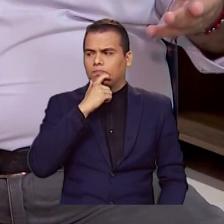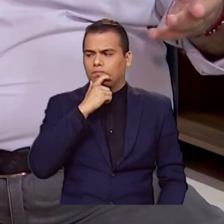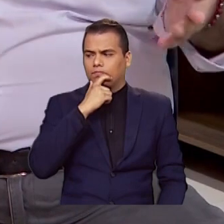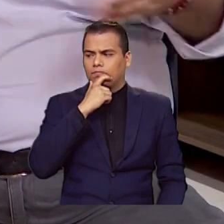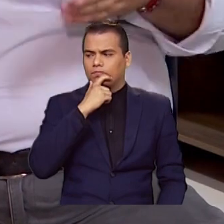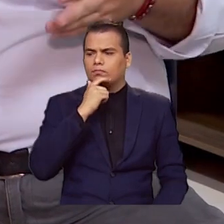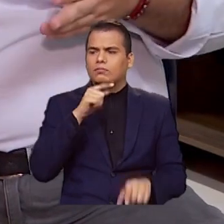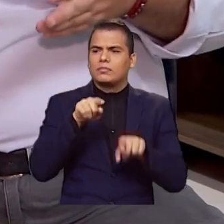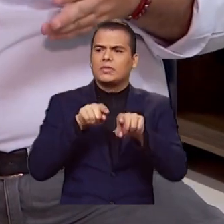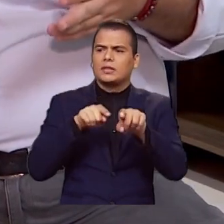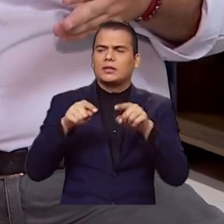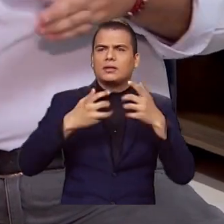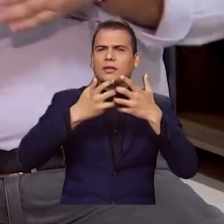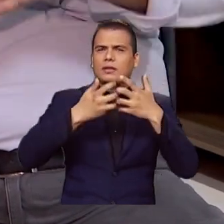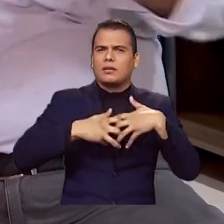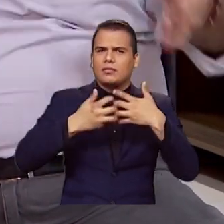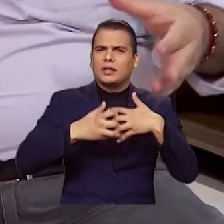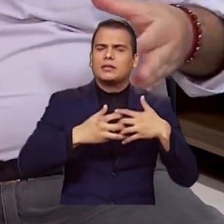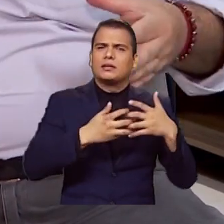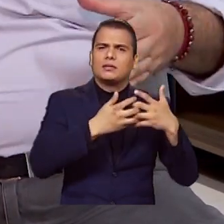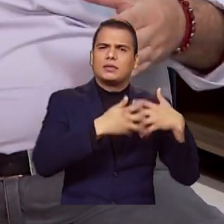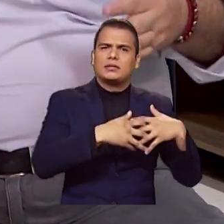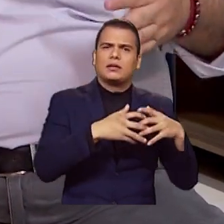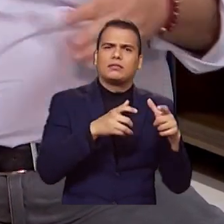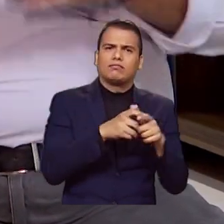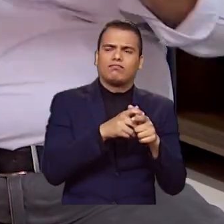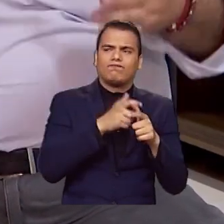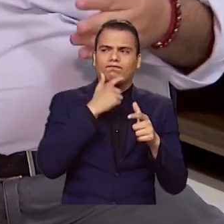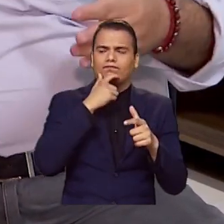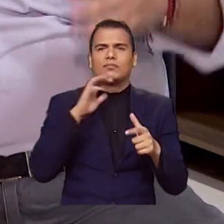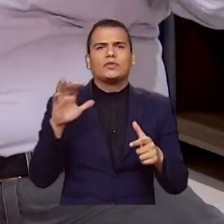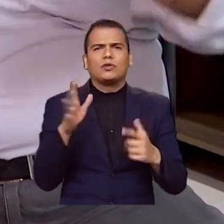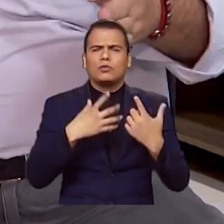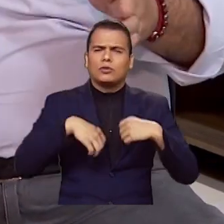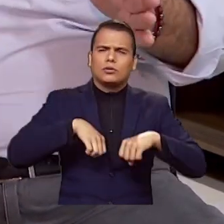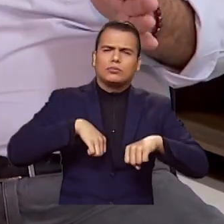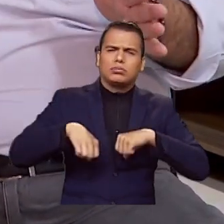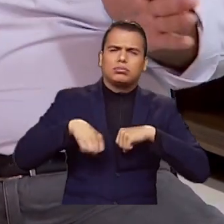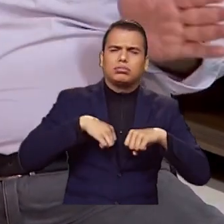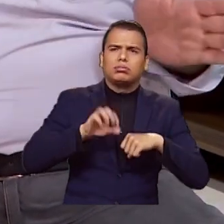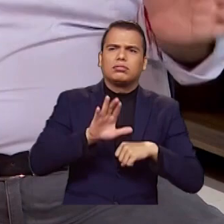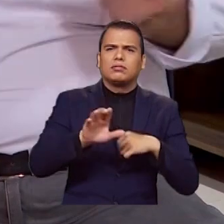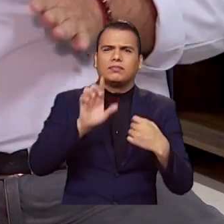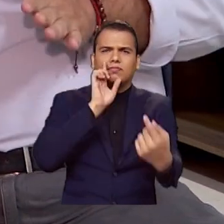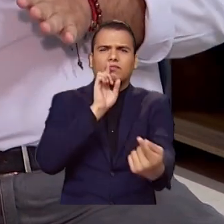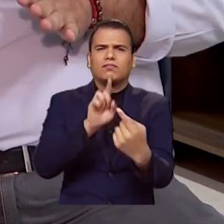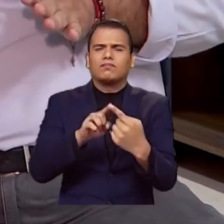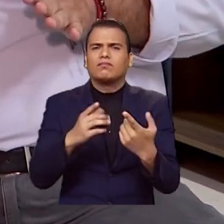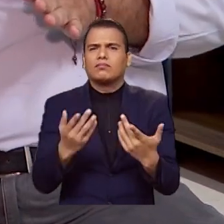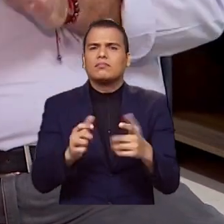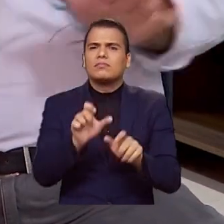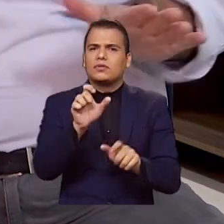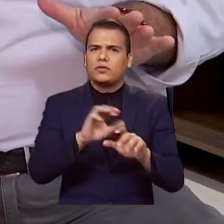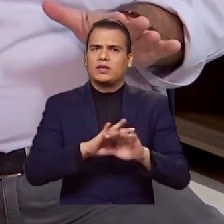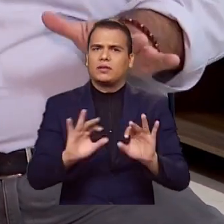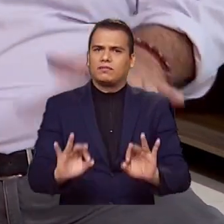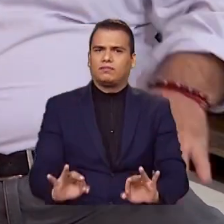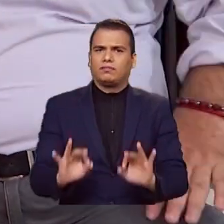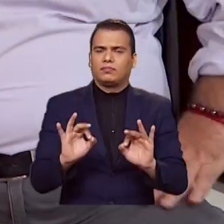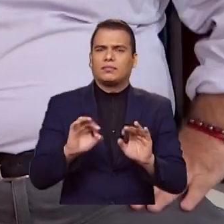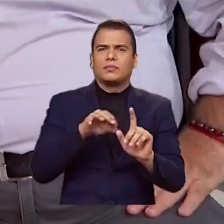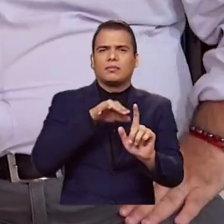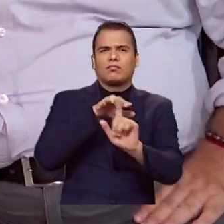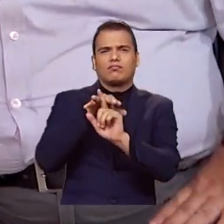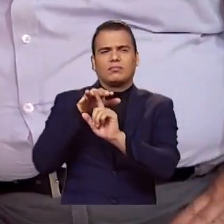grandes empresas, las empresas medianas, sino todo el comercio, y la reactivación tenga las condiciones para que la gente pueda salir y no haya más